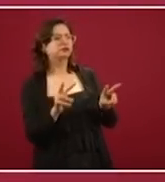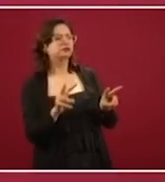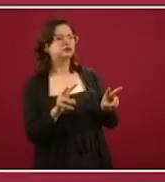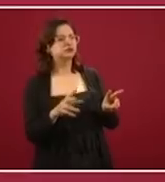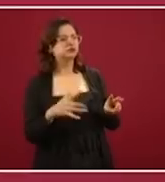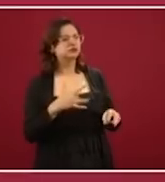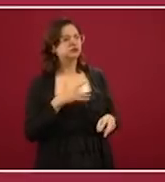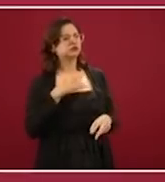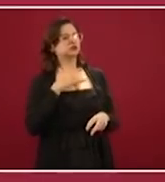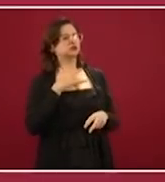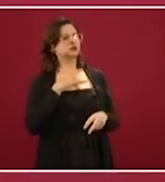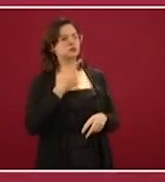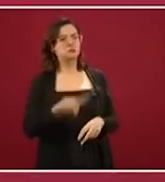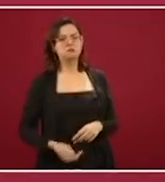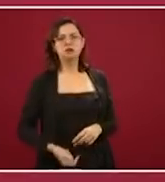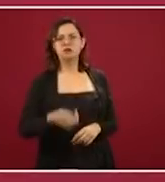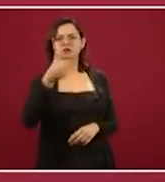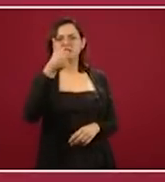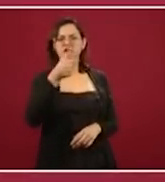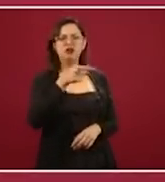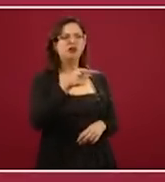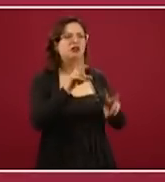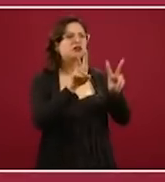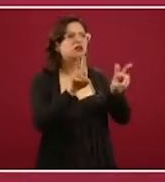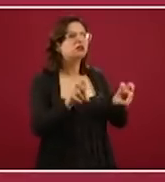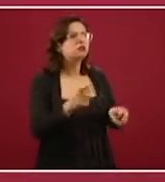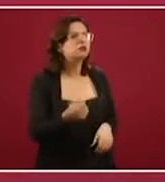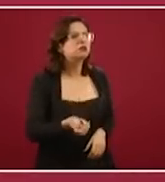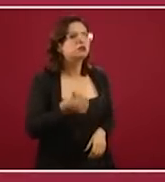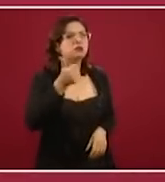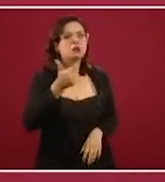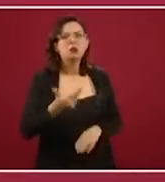no lo conocían.